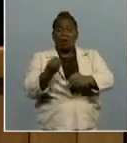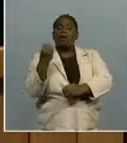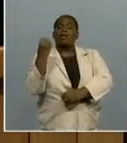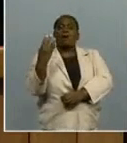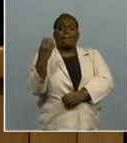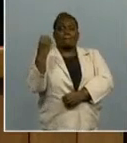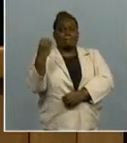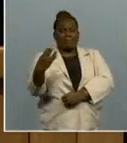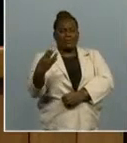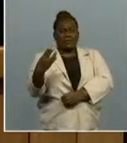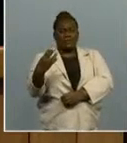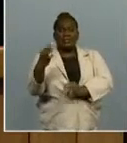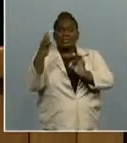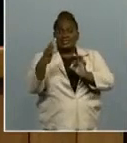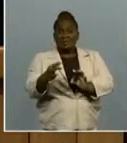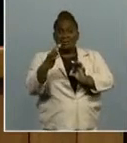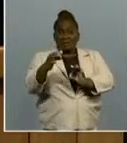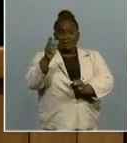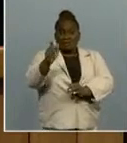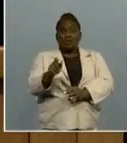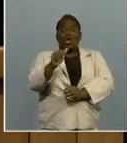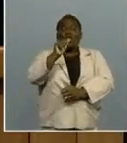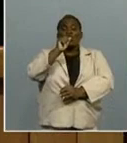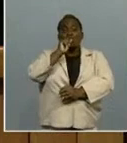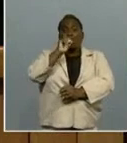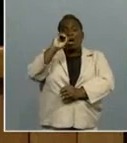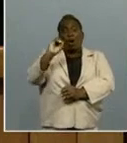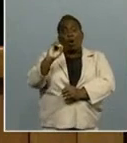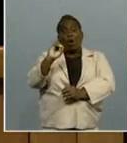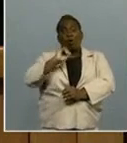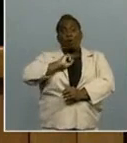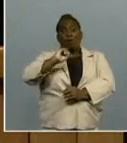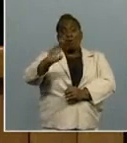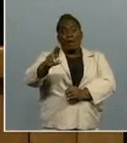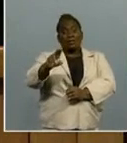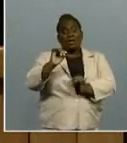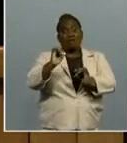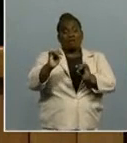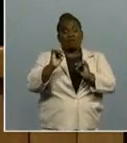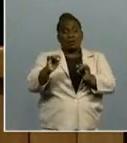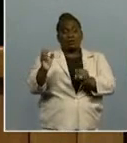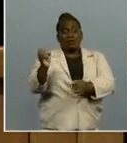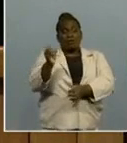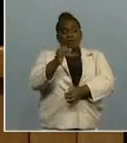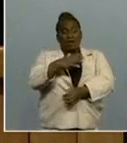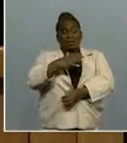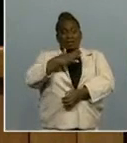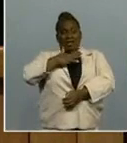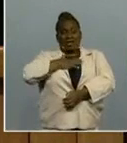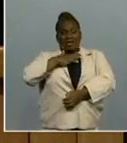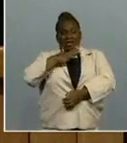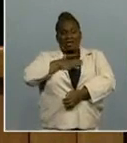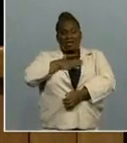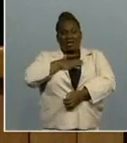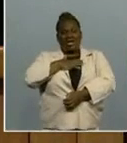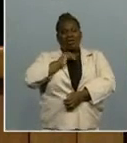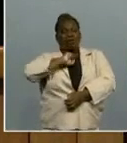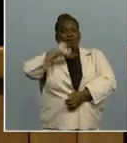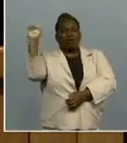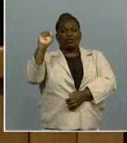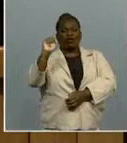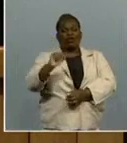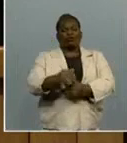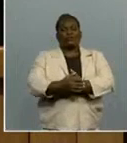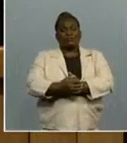detrás de cada ser que duda o que comparta una noticia falsa ellos se anotan una pequeña y maligna victoria